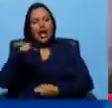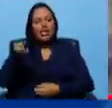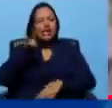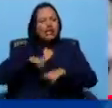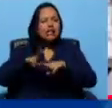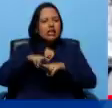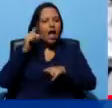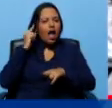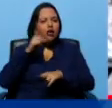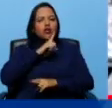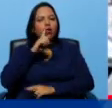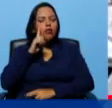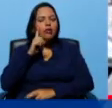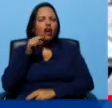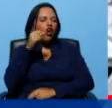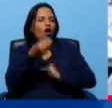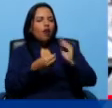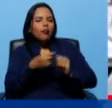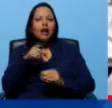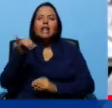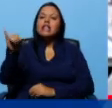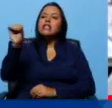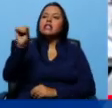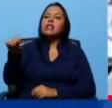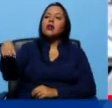Ismar. ¿Cómo conseguiste la escuela?